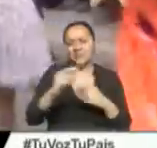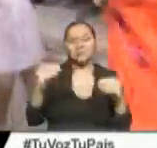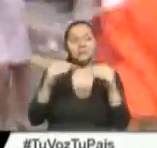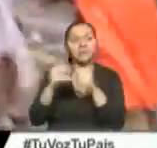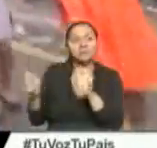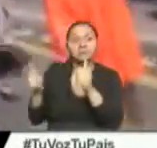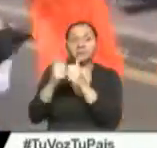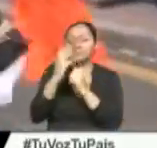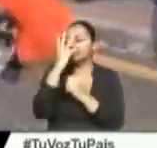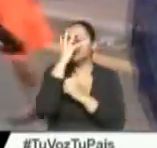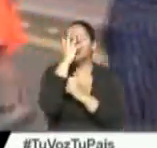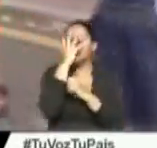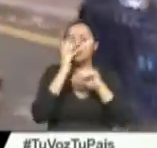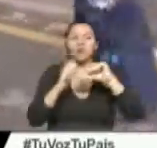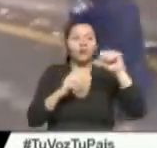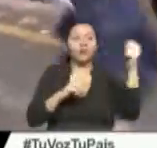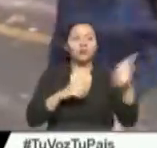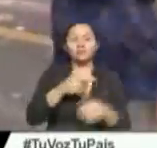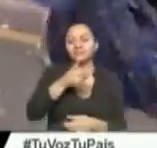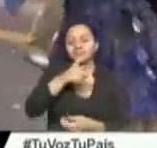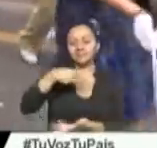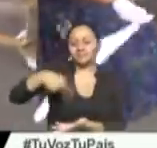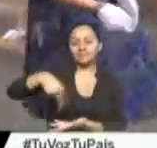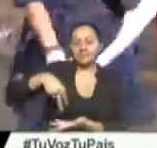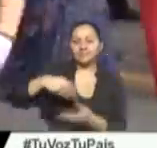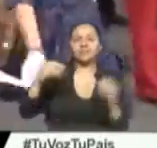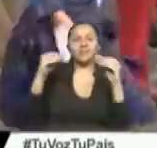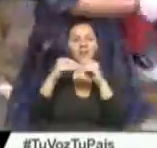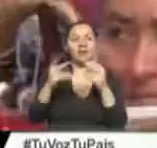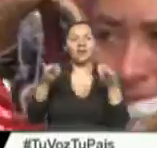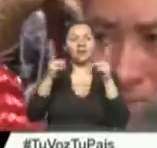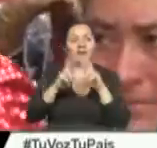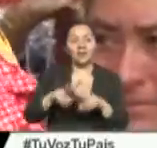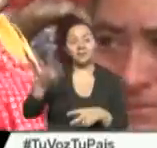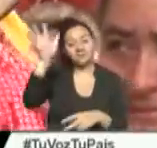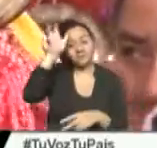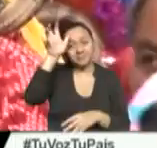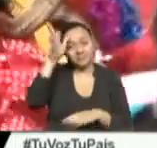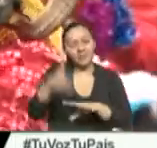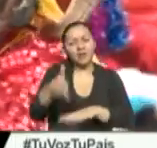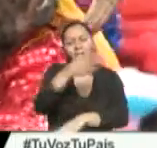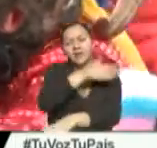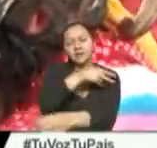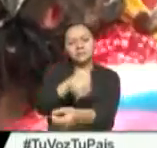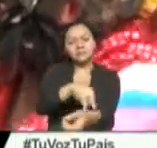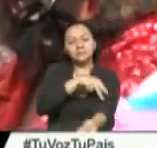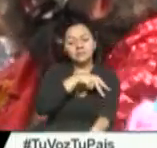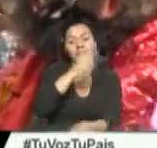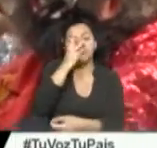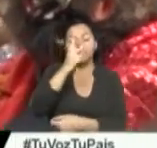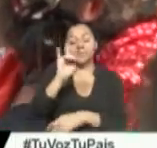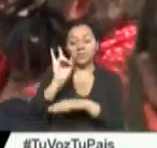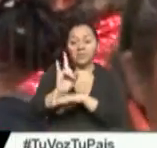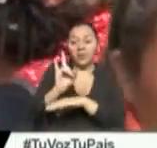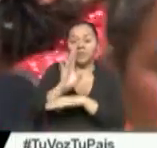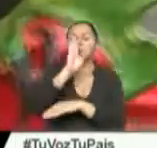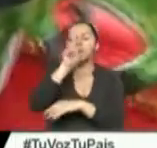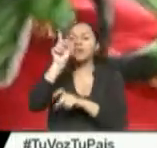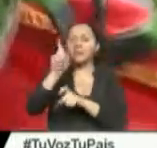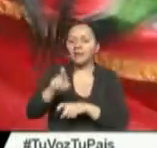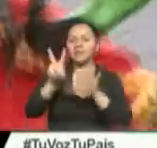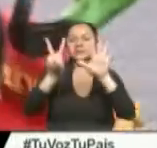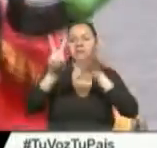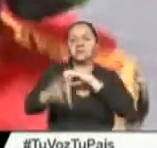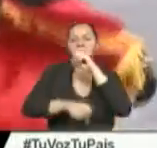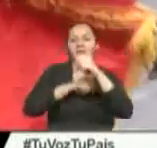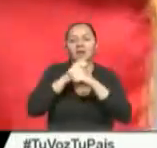y capariches acompañan el desfile. De acuerdo a la creencia popular, quienes visten de diablo para esta celebración lo